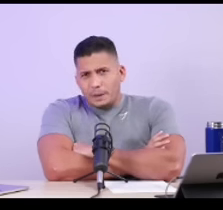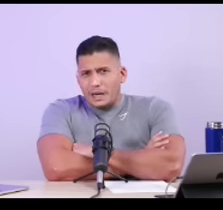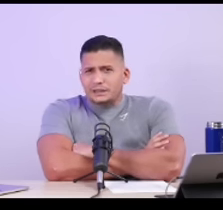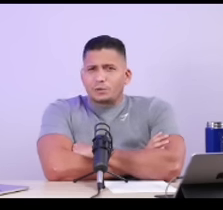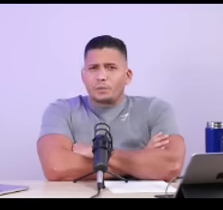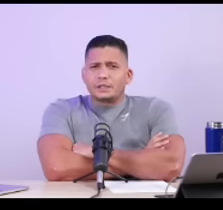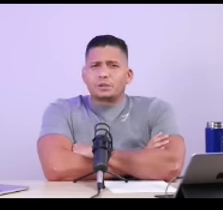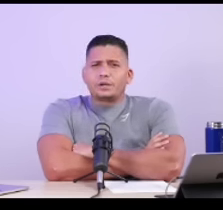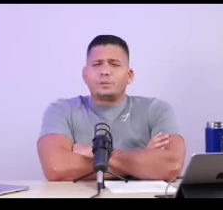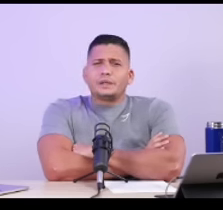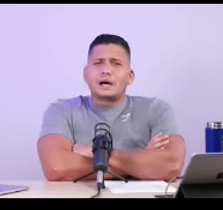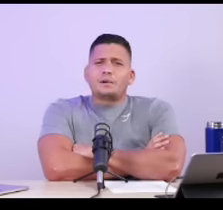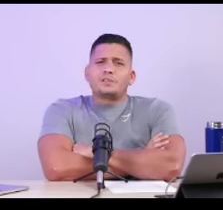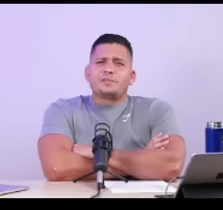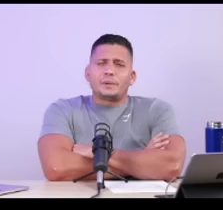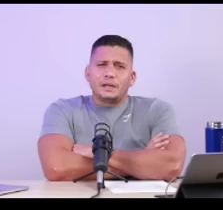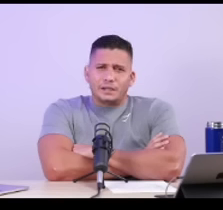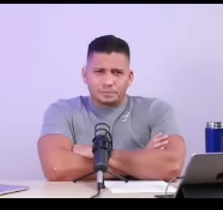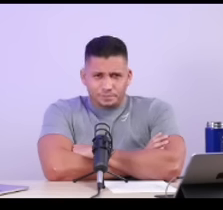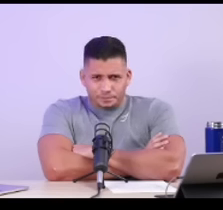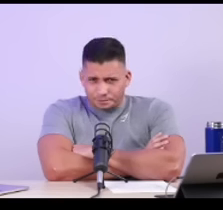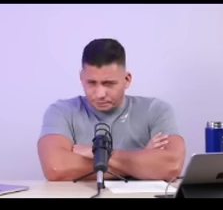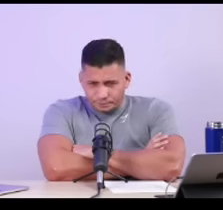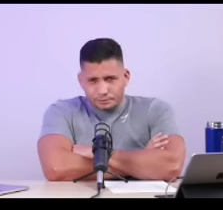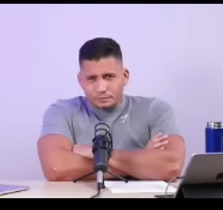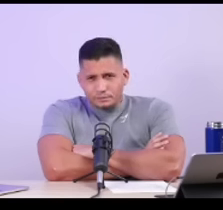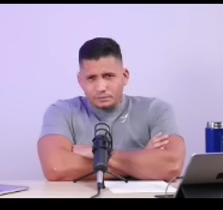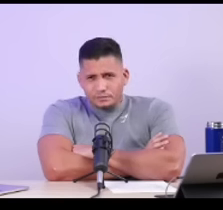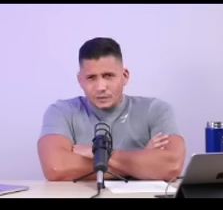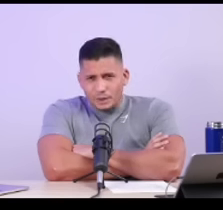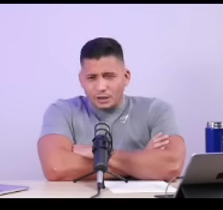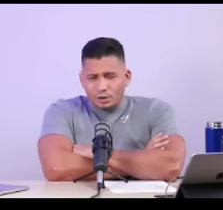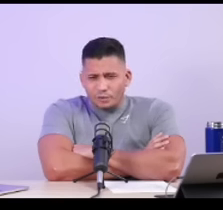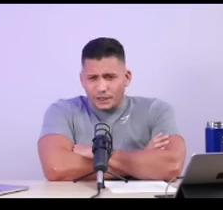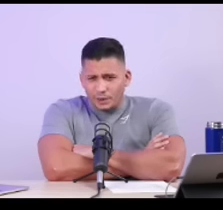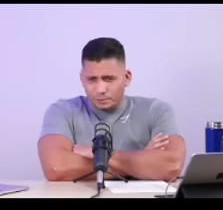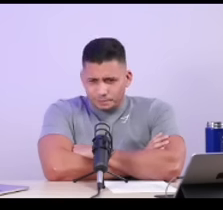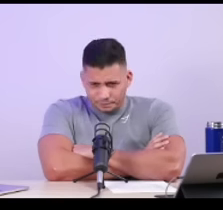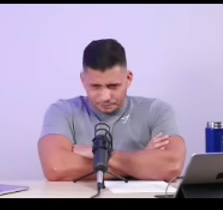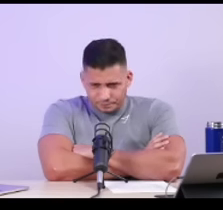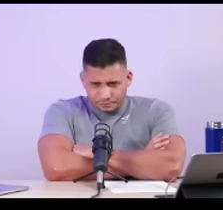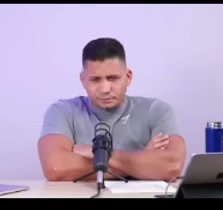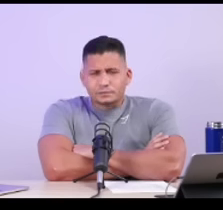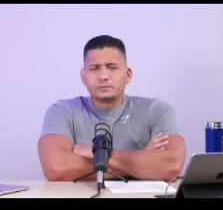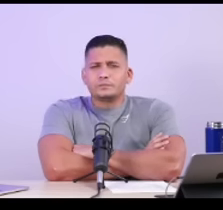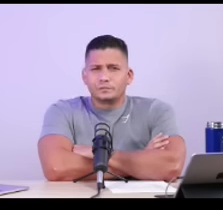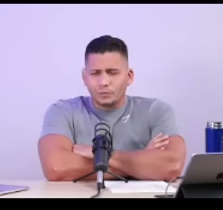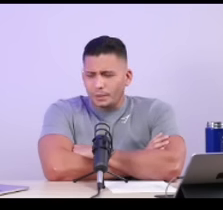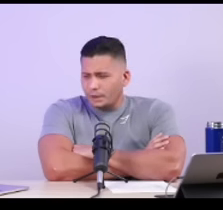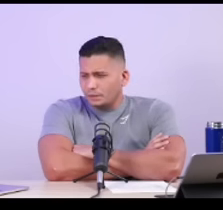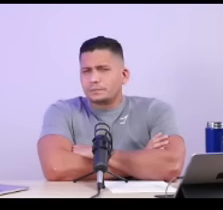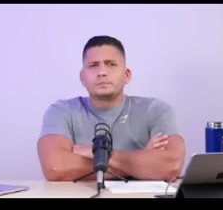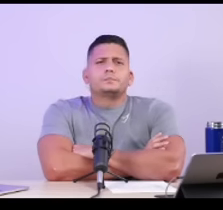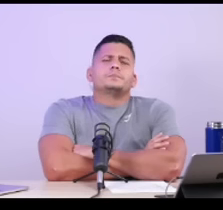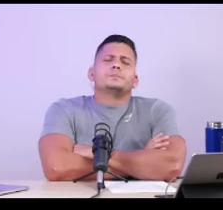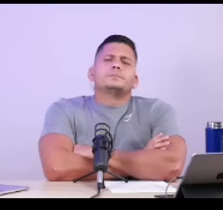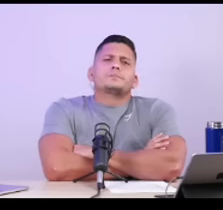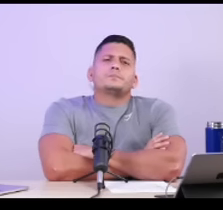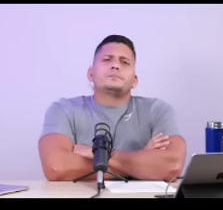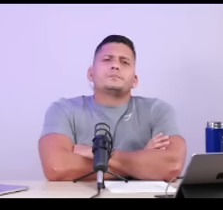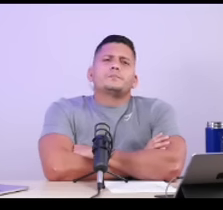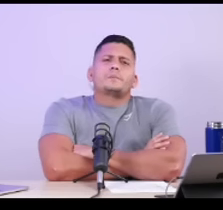pase momentos inolvidables en familia viendo con filo muy